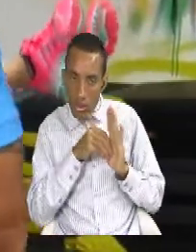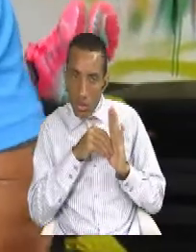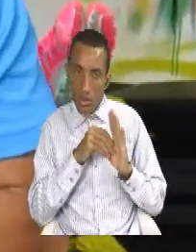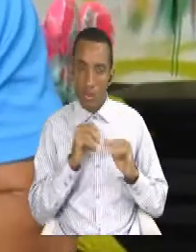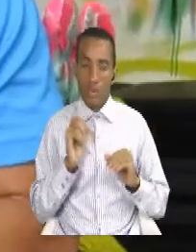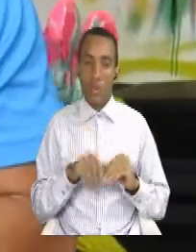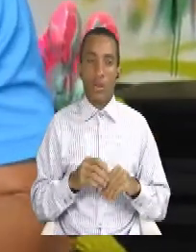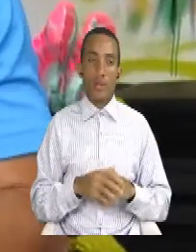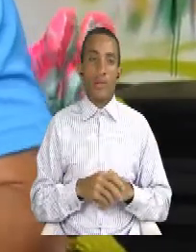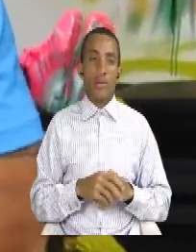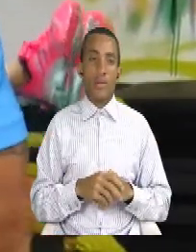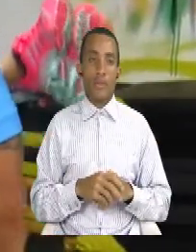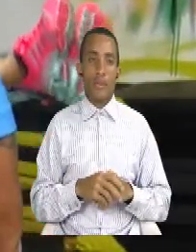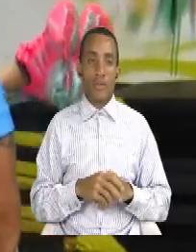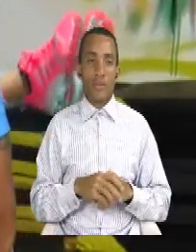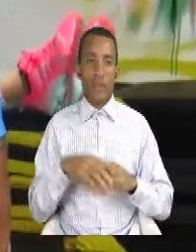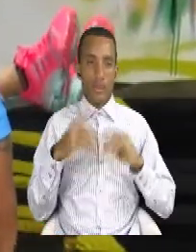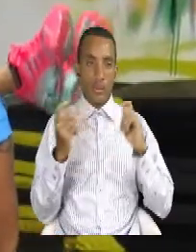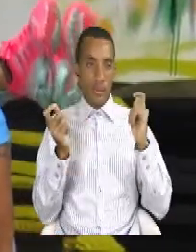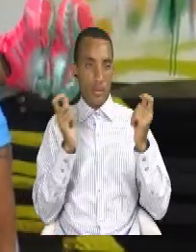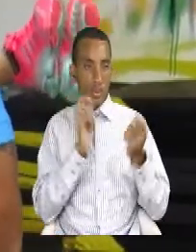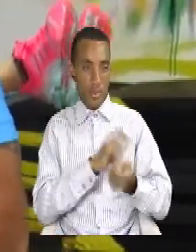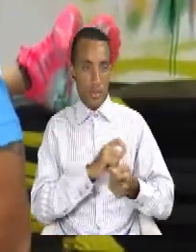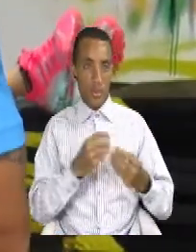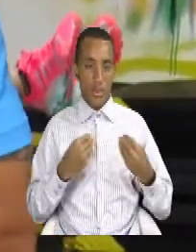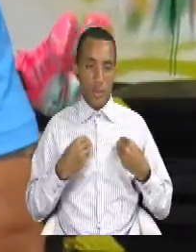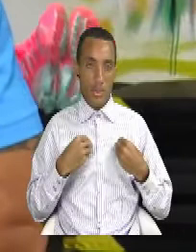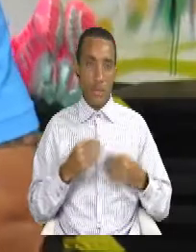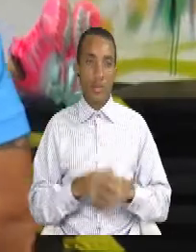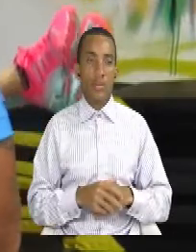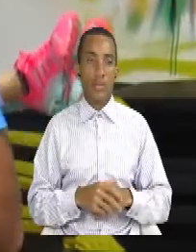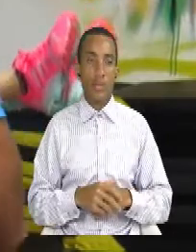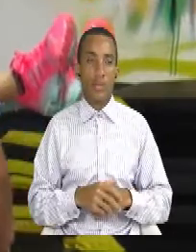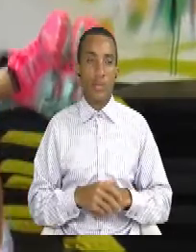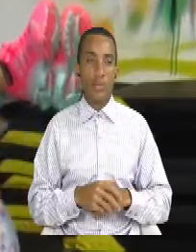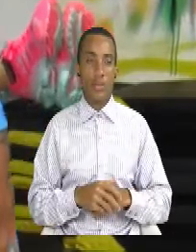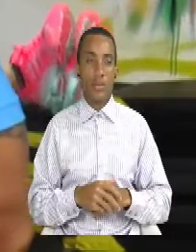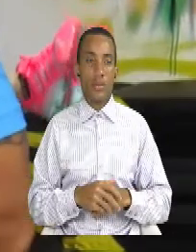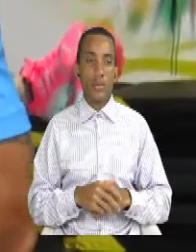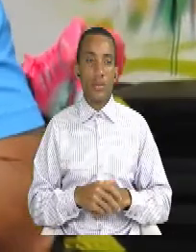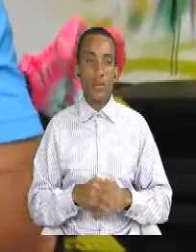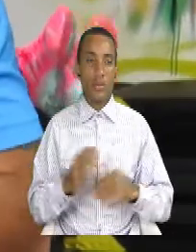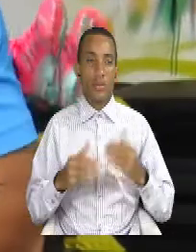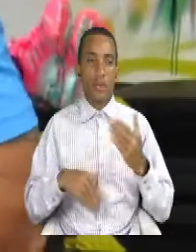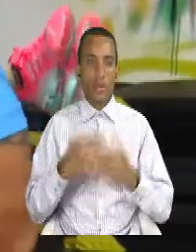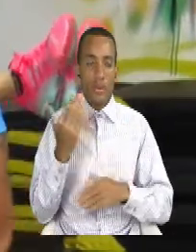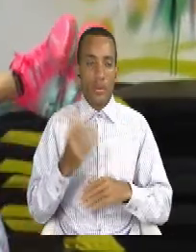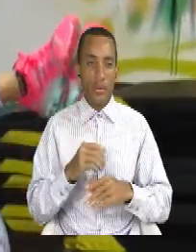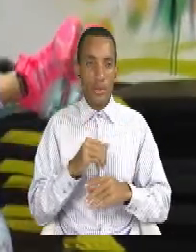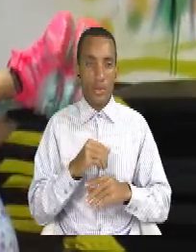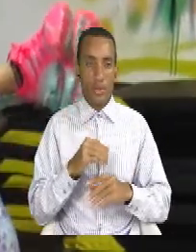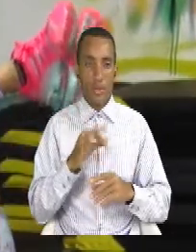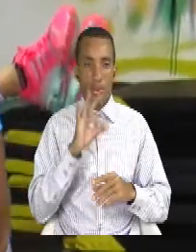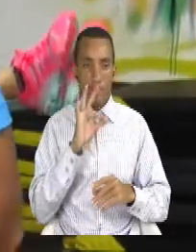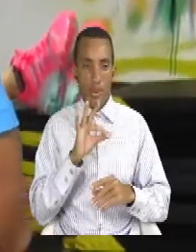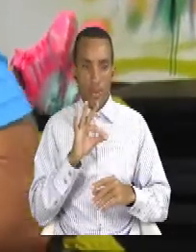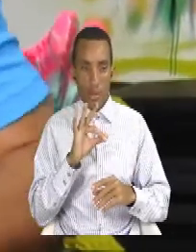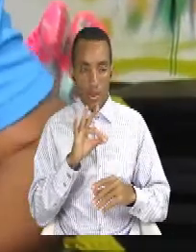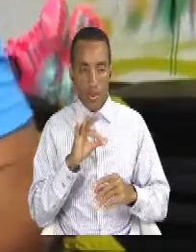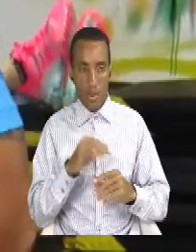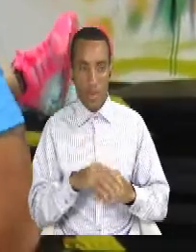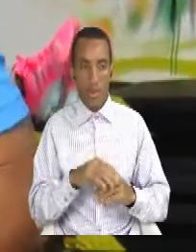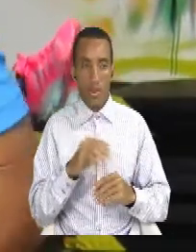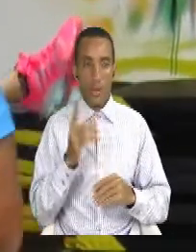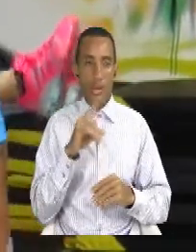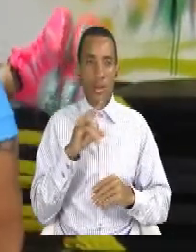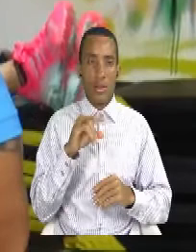inicio a un cambio de vida para ustedes. Y bueno, vamos a arrancar hoy con un trabajo de tren superior, ¿sí? Lo vamos a complementar